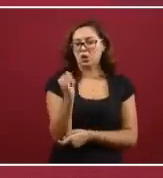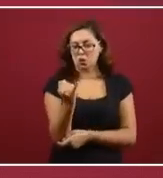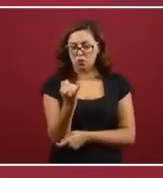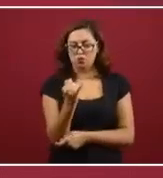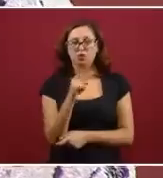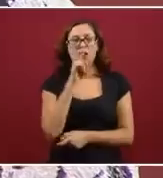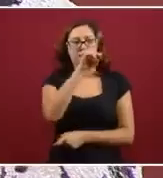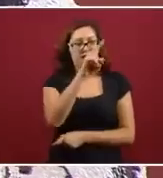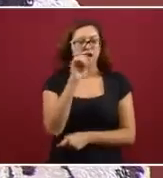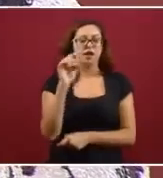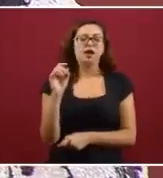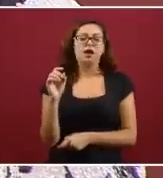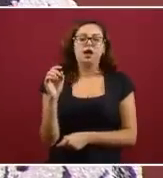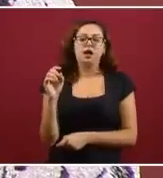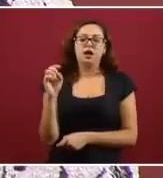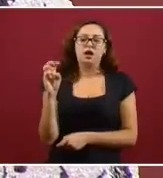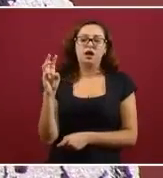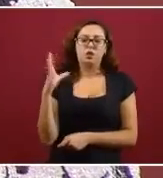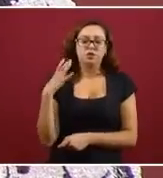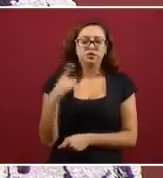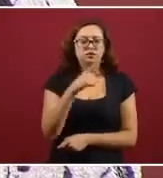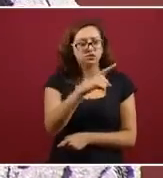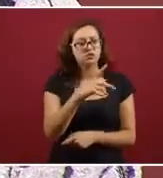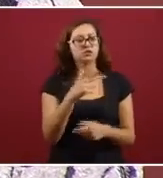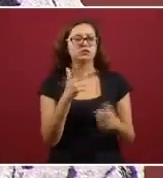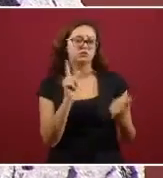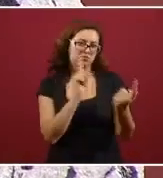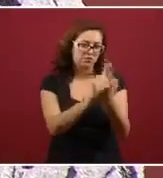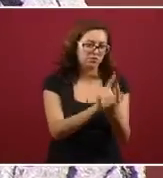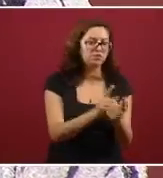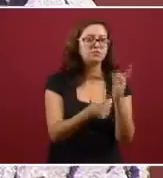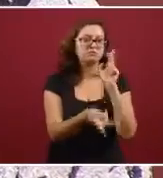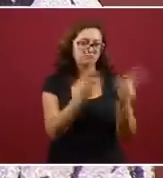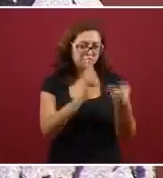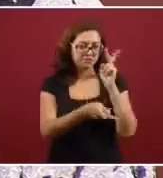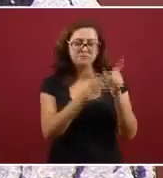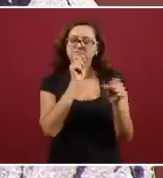él en Washington, en la capital de los Estados Unidos.